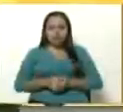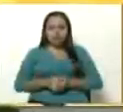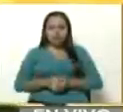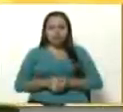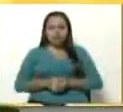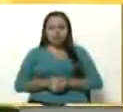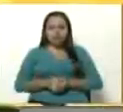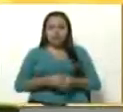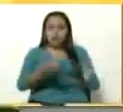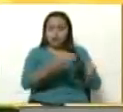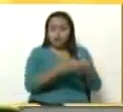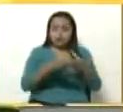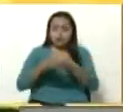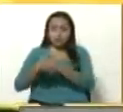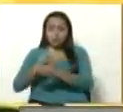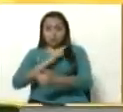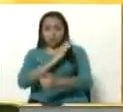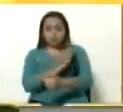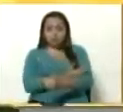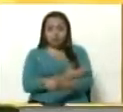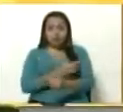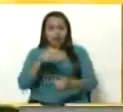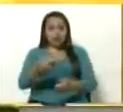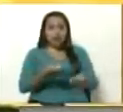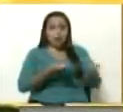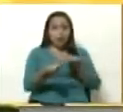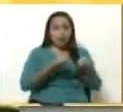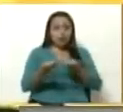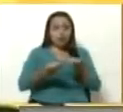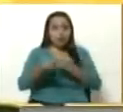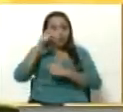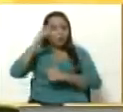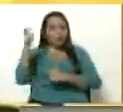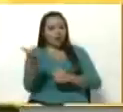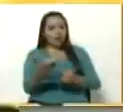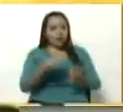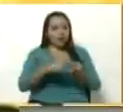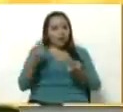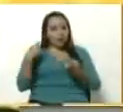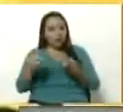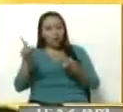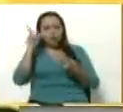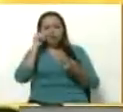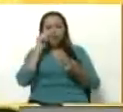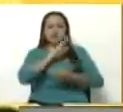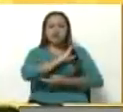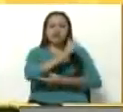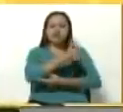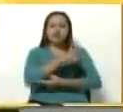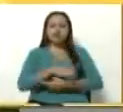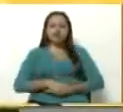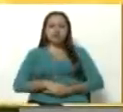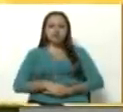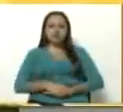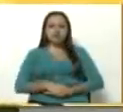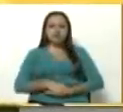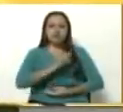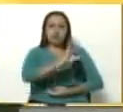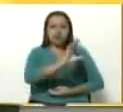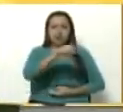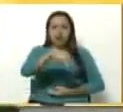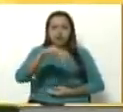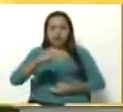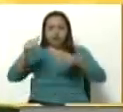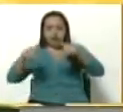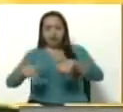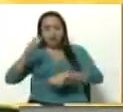César Páez, Ucategui, Contralor del Estado Bolivariano de Guárico, Wilmen Subero, director regional del Consejo Nacional